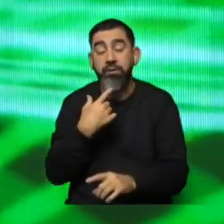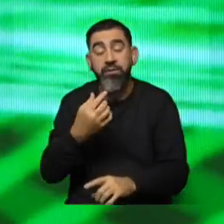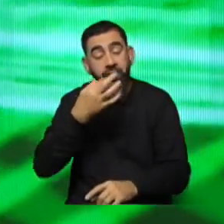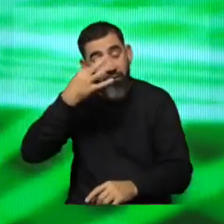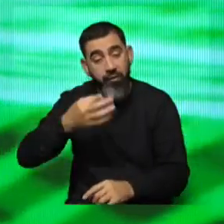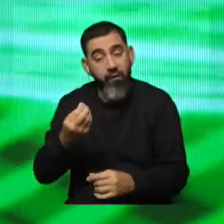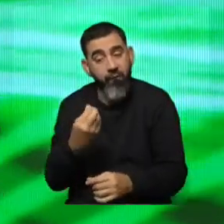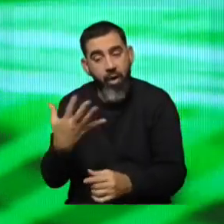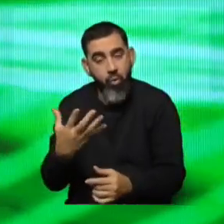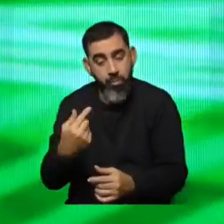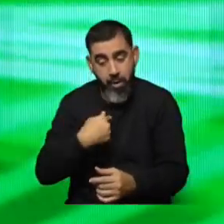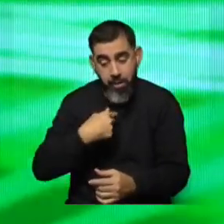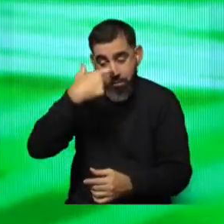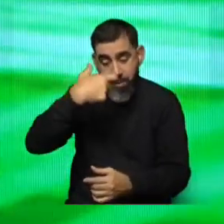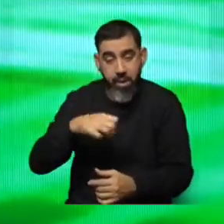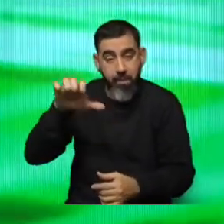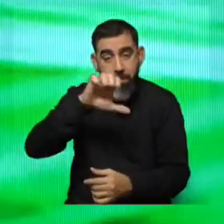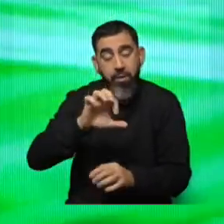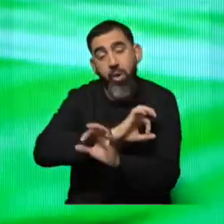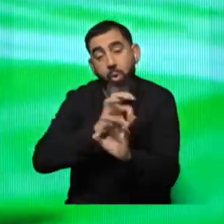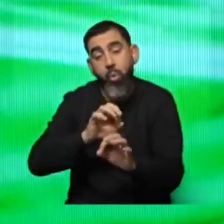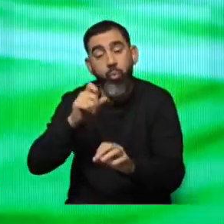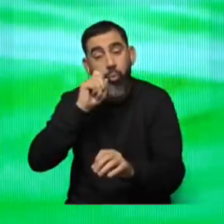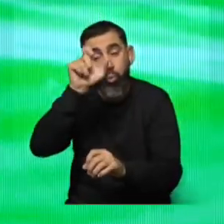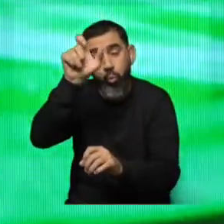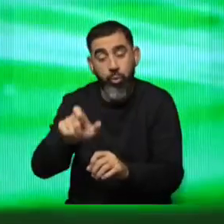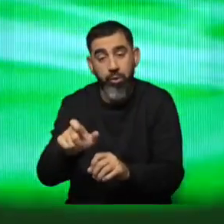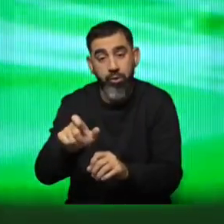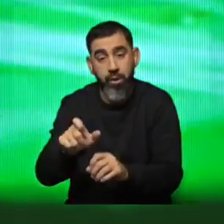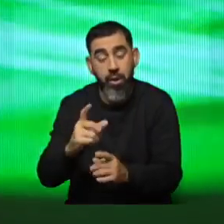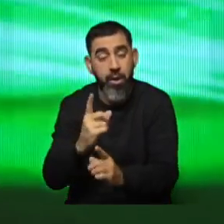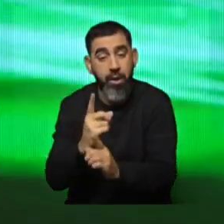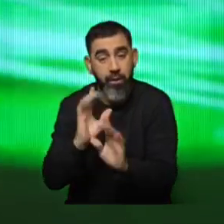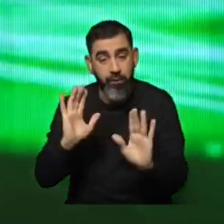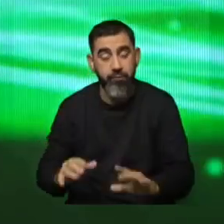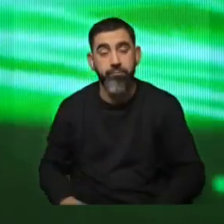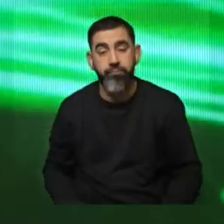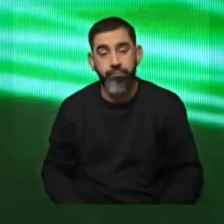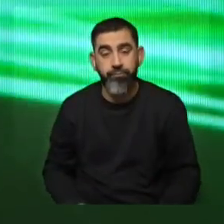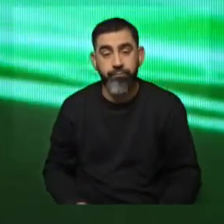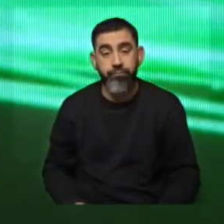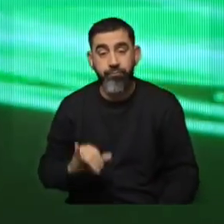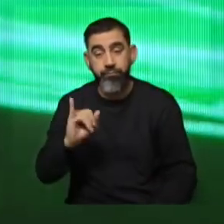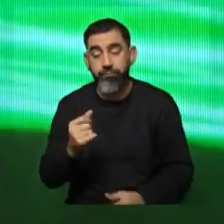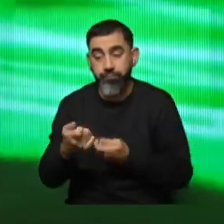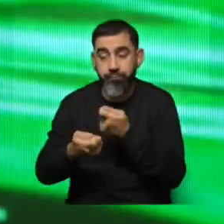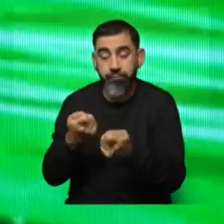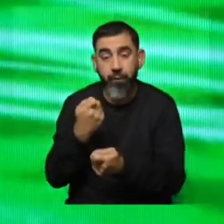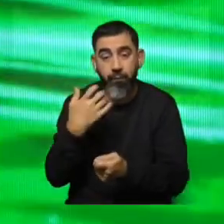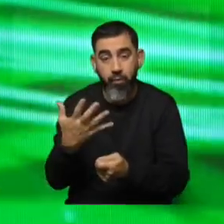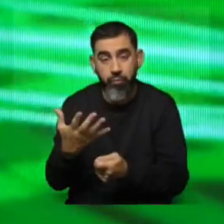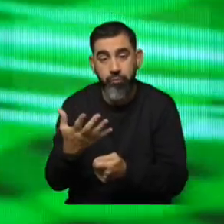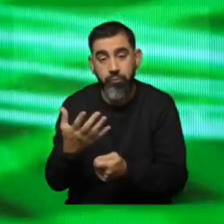tiene un valor para mí como empresa o para el turista como como cliente no Entonces si eso genera valor si aporta un valor